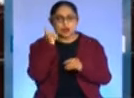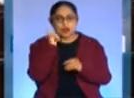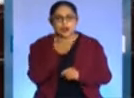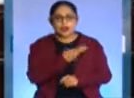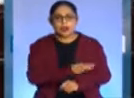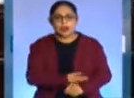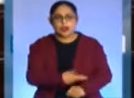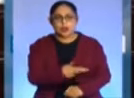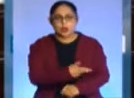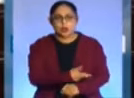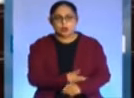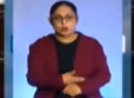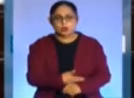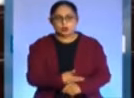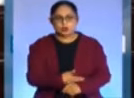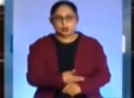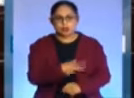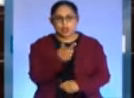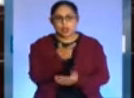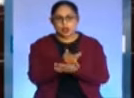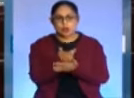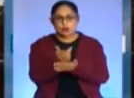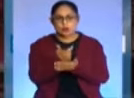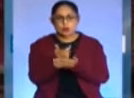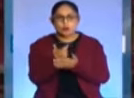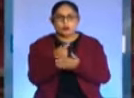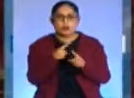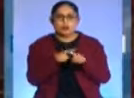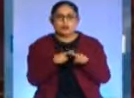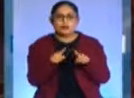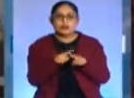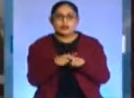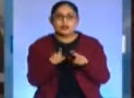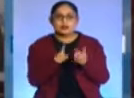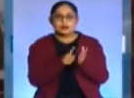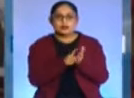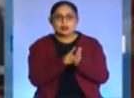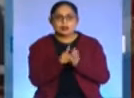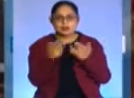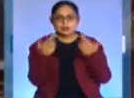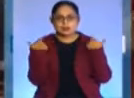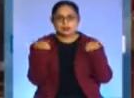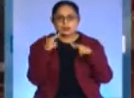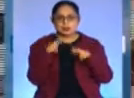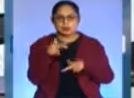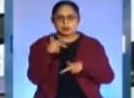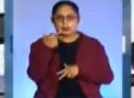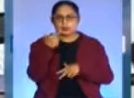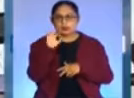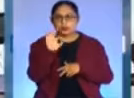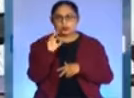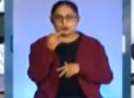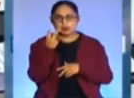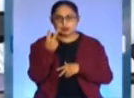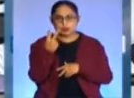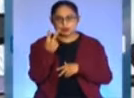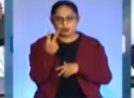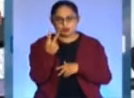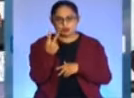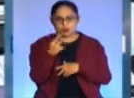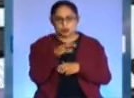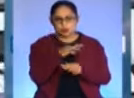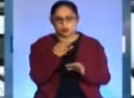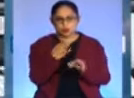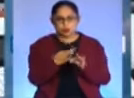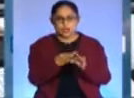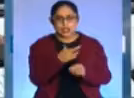recursos propios a través del cobro de distintas tributaciones y derechos que representan el 7.02% del total, mientras que